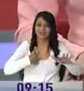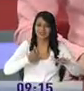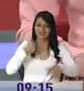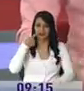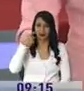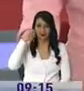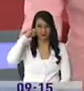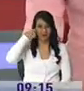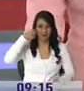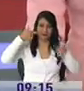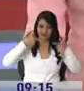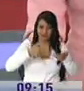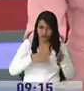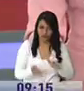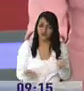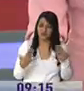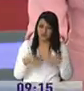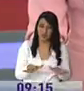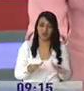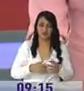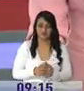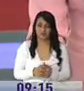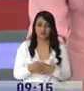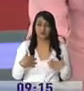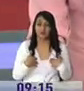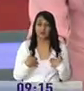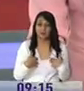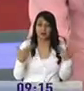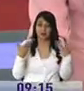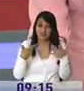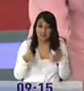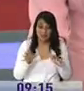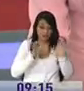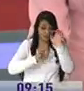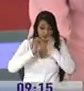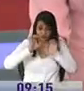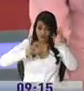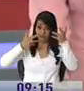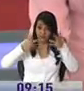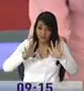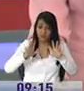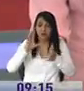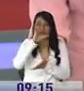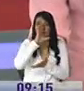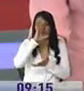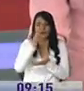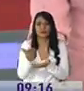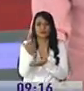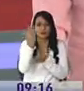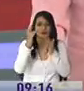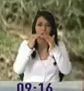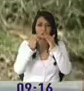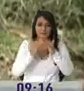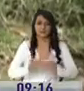un indigente que falleció a los animales luego de ser valorados les buscarán un Nuevo